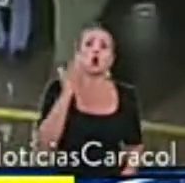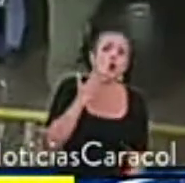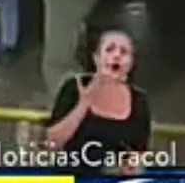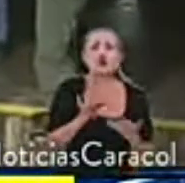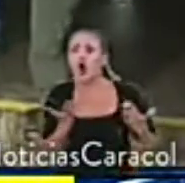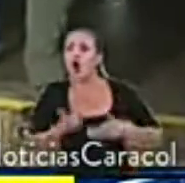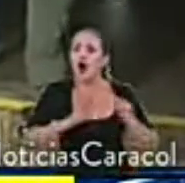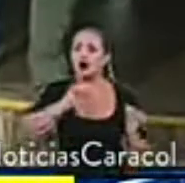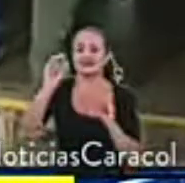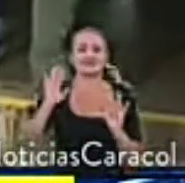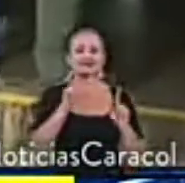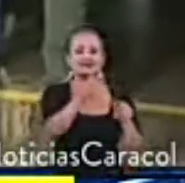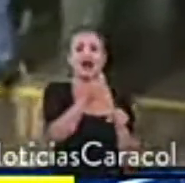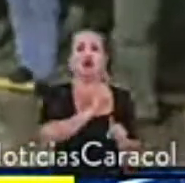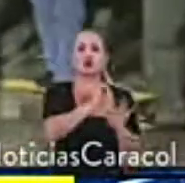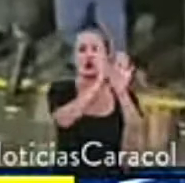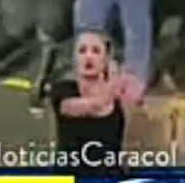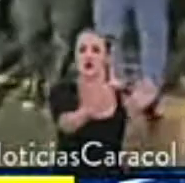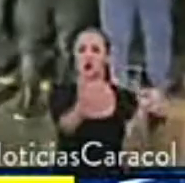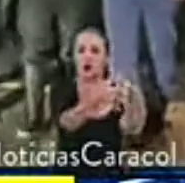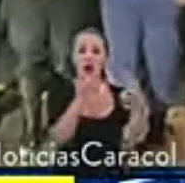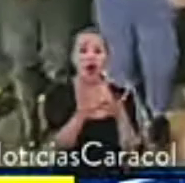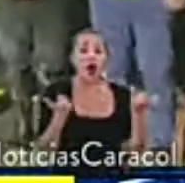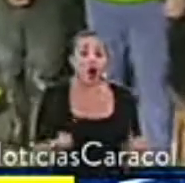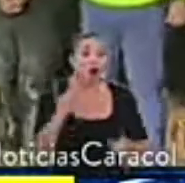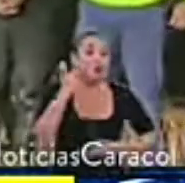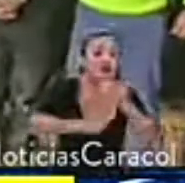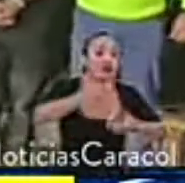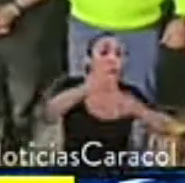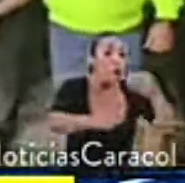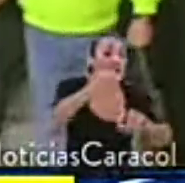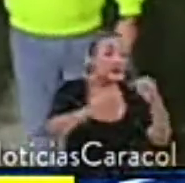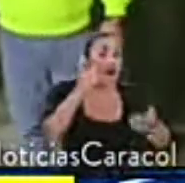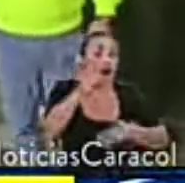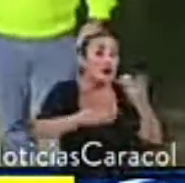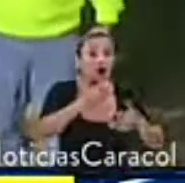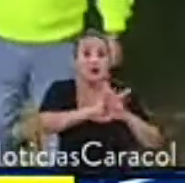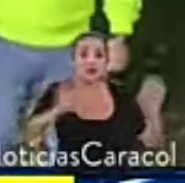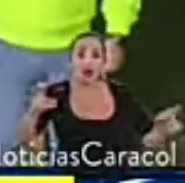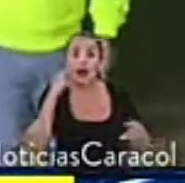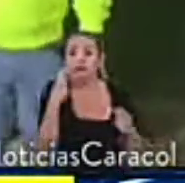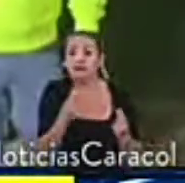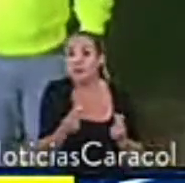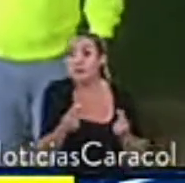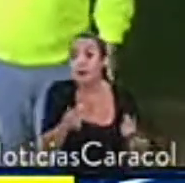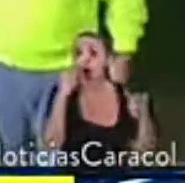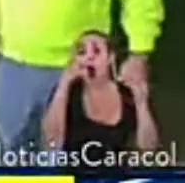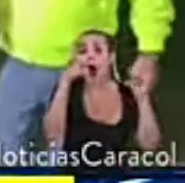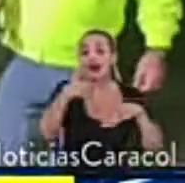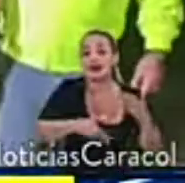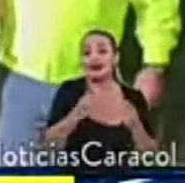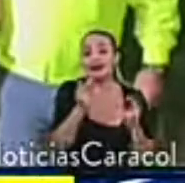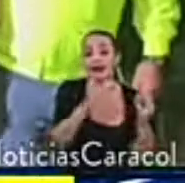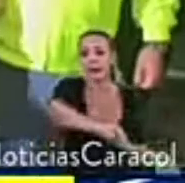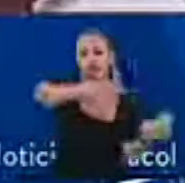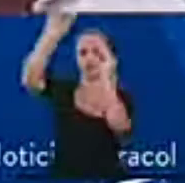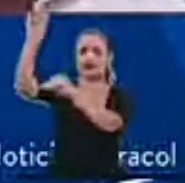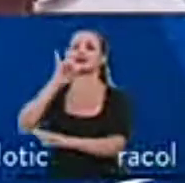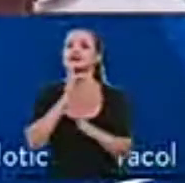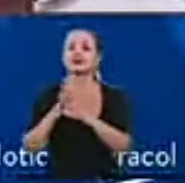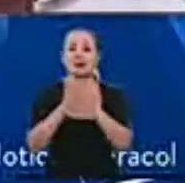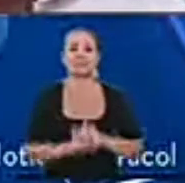ahora que revisen de la vacancia judicial, le coloquen el acelerador, lo podamos enviar lo más pronto posible a los Estados Unidos. Hablemos de otro tema,